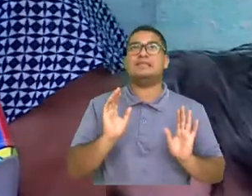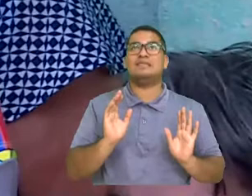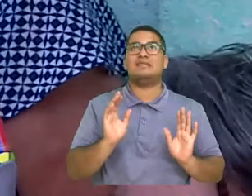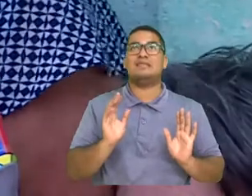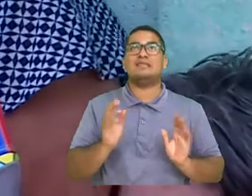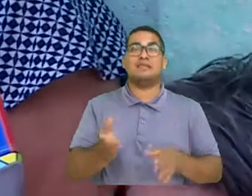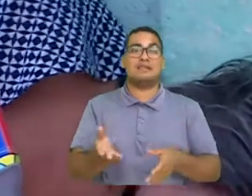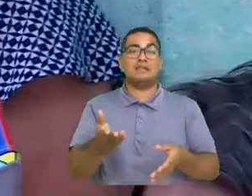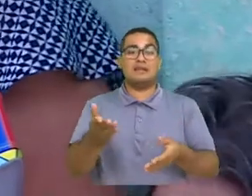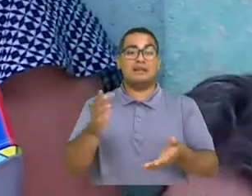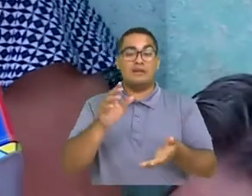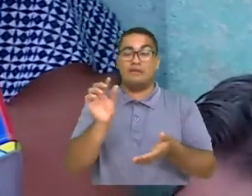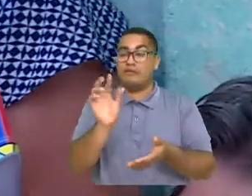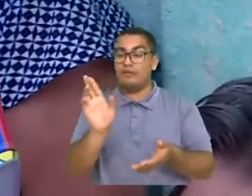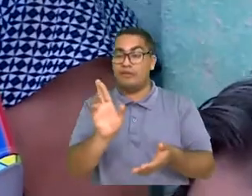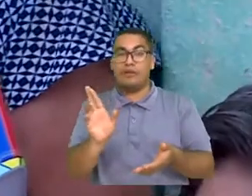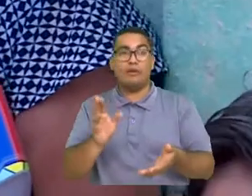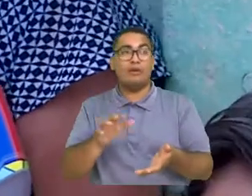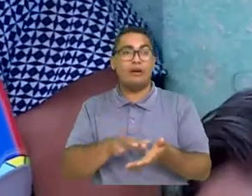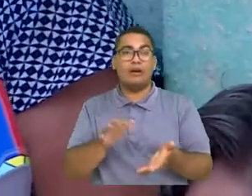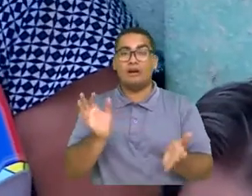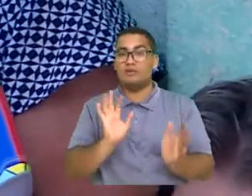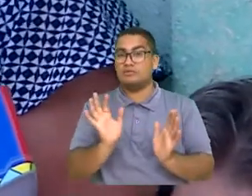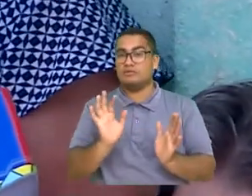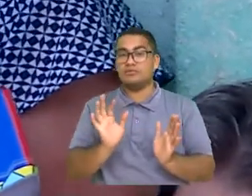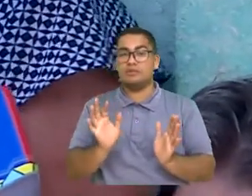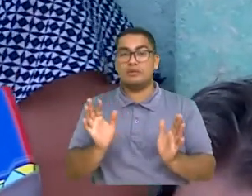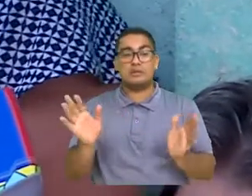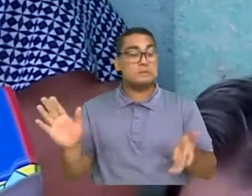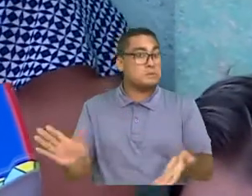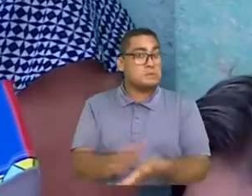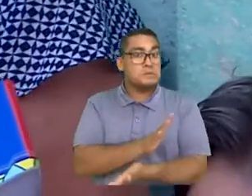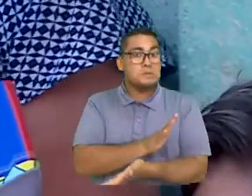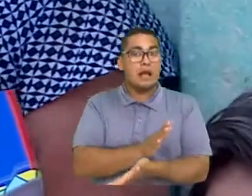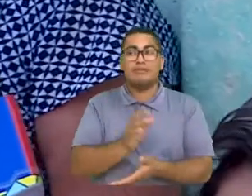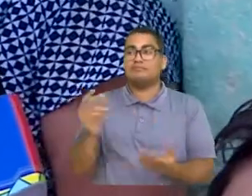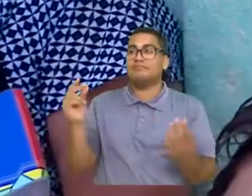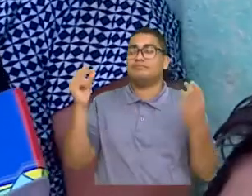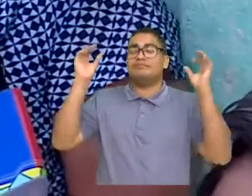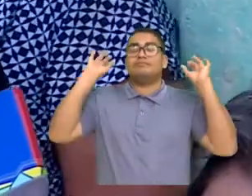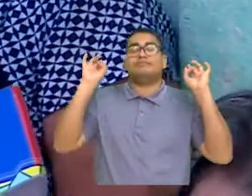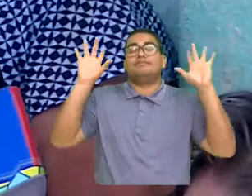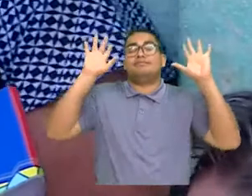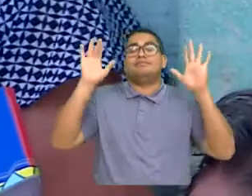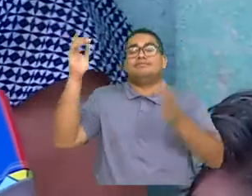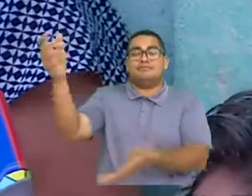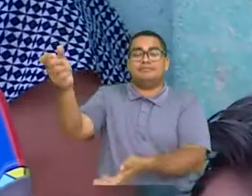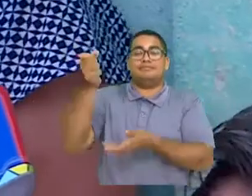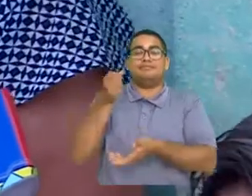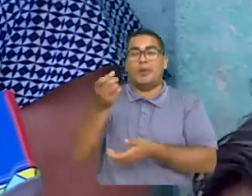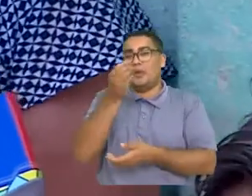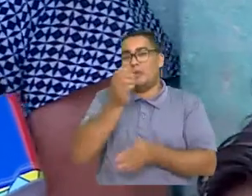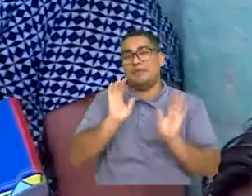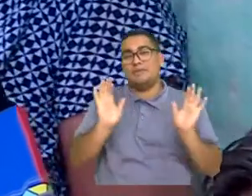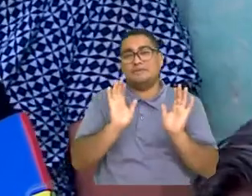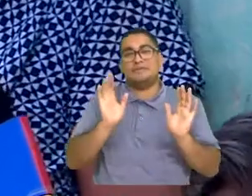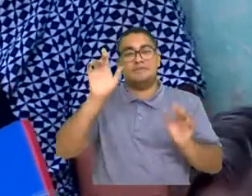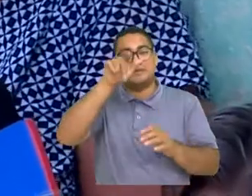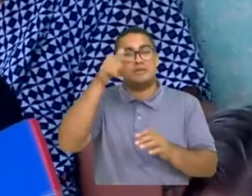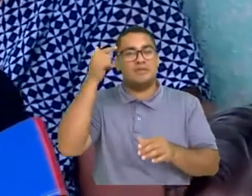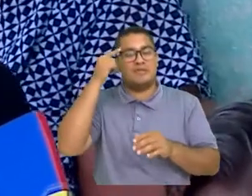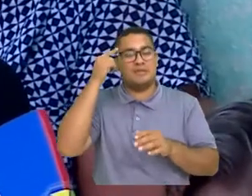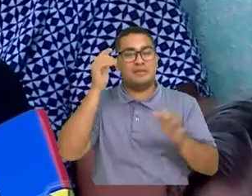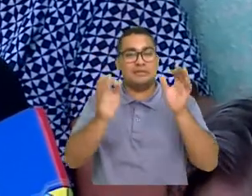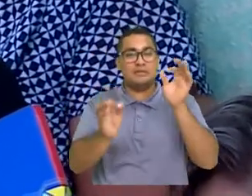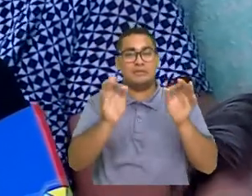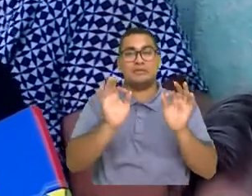los frijolitos y el azúcar y todo lo que nos dan, pues. Y pienso de que es un gobierno justo, es el único que hemos tenido. Yo les digo aquí